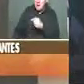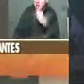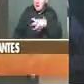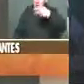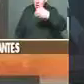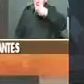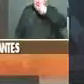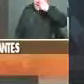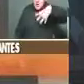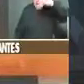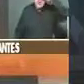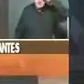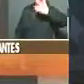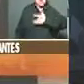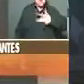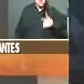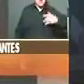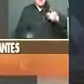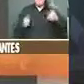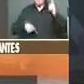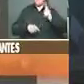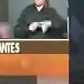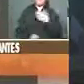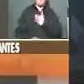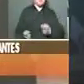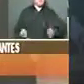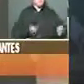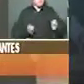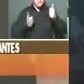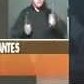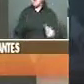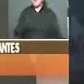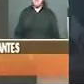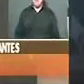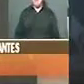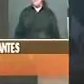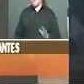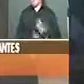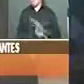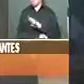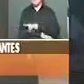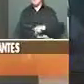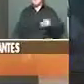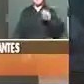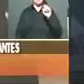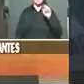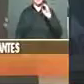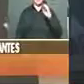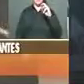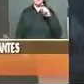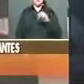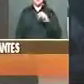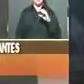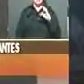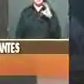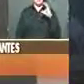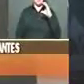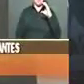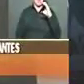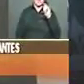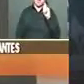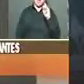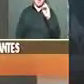más caros, la salud no la pudo gerenciar, pero además incentivó para que se la robaran, SaludCop, Caprecon, Capesalud, mientras